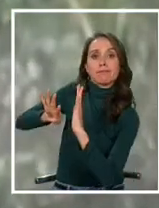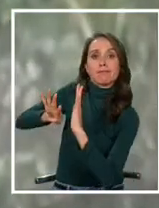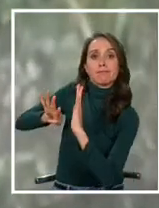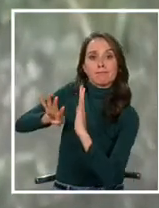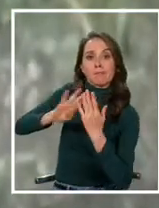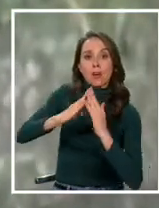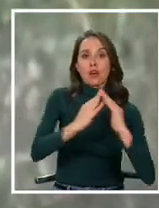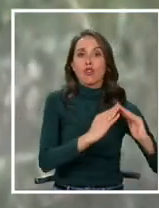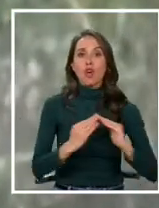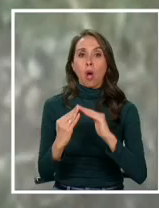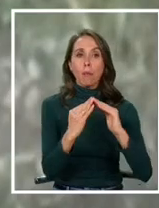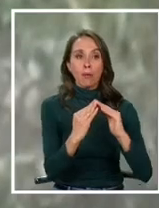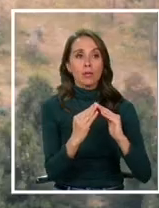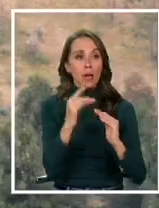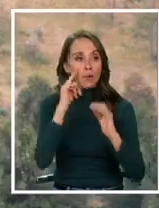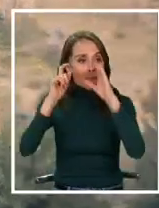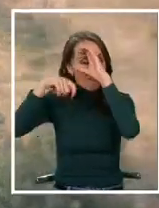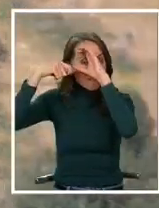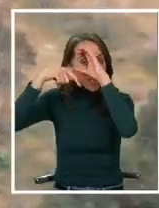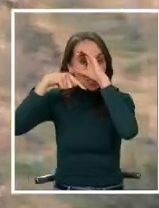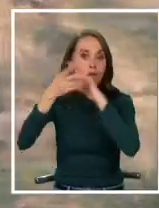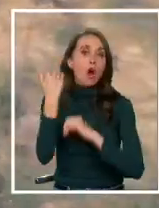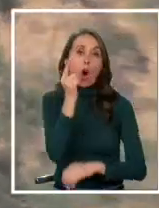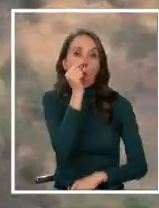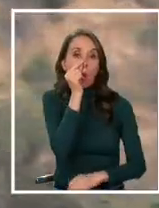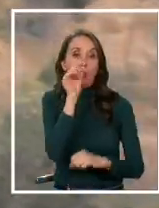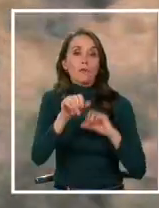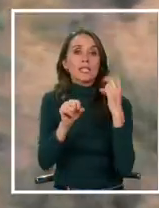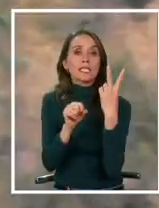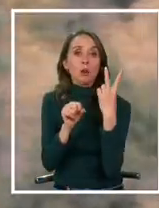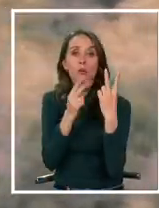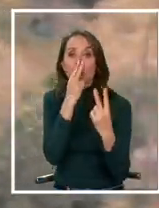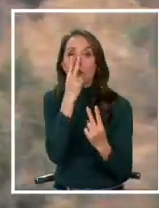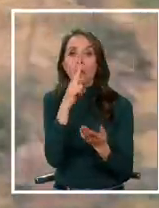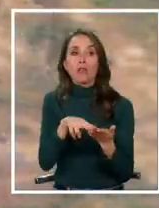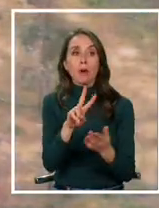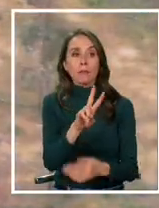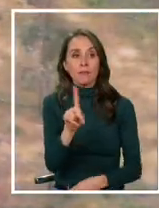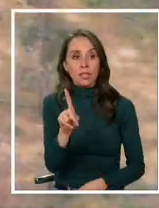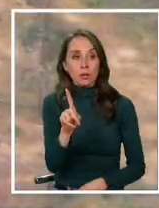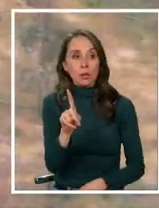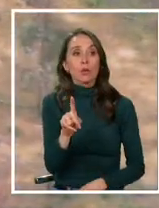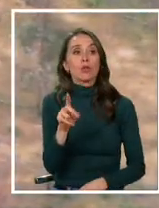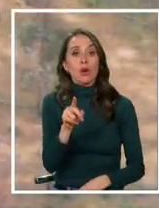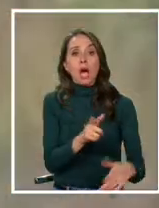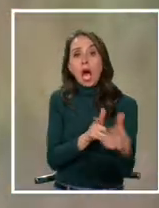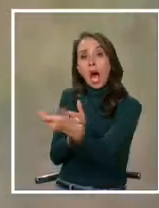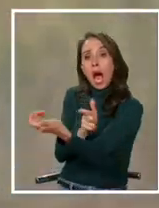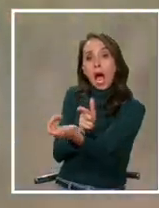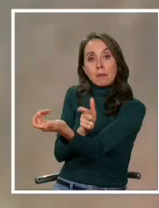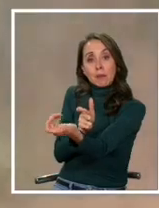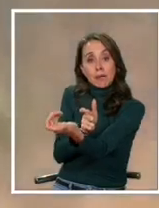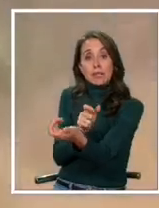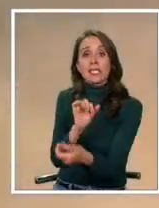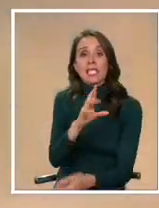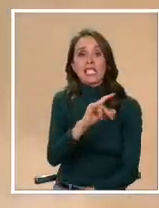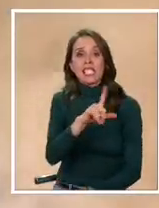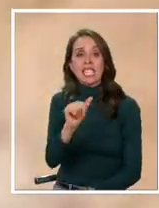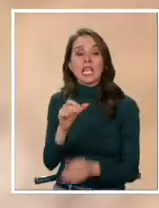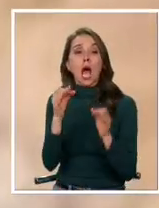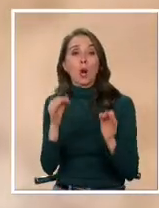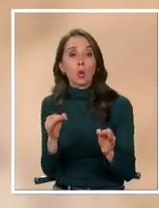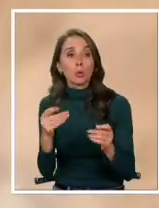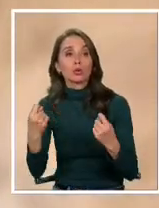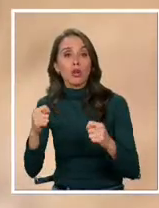dan cuenta de dos hechos uno ocurrido en Octubre y otro en noviembre del 2021 dos ataques armados en hercilla justo cuando